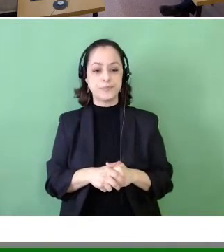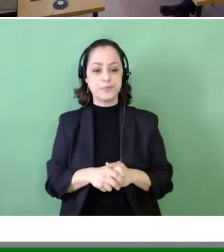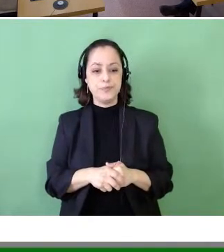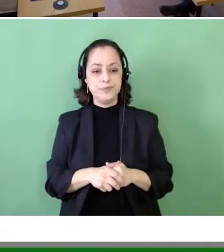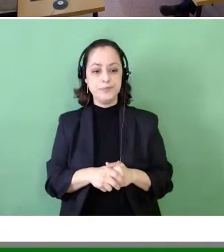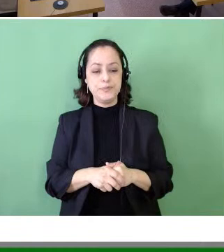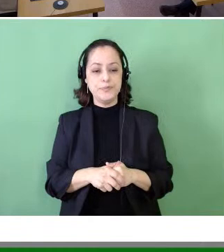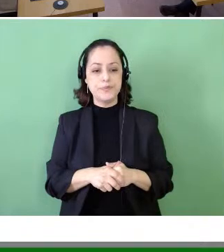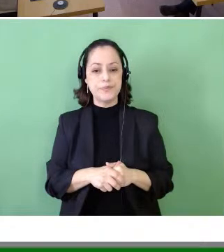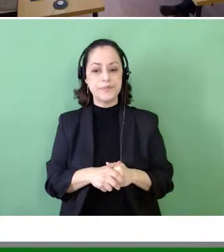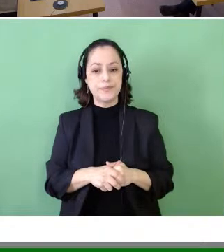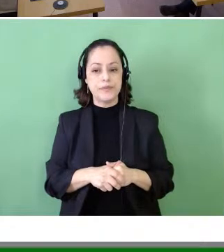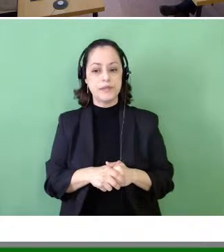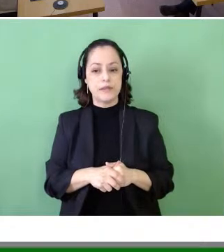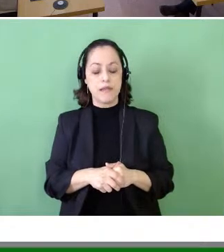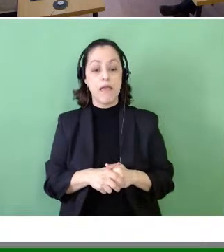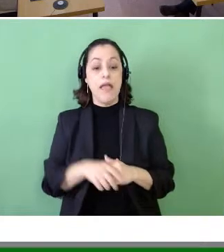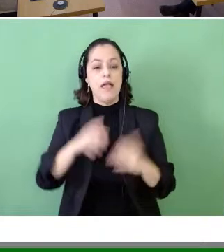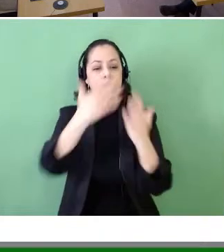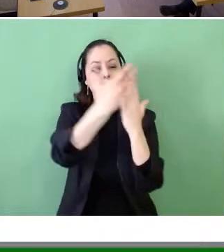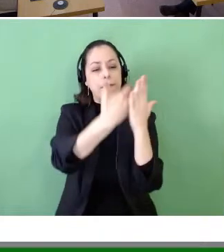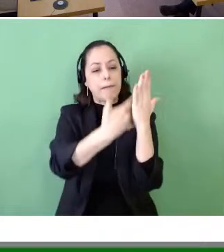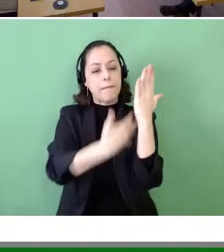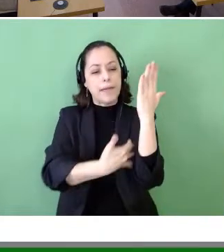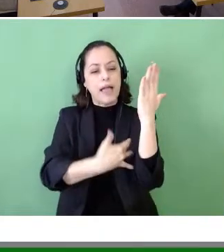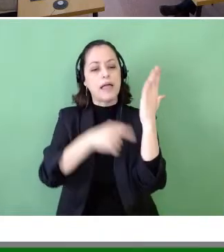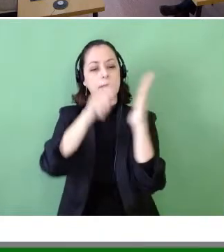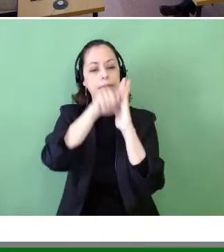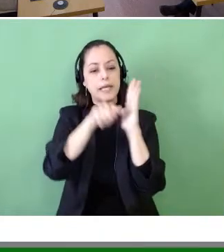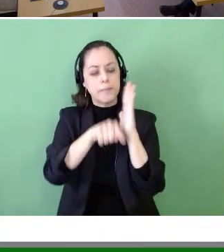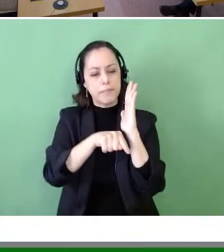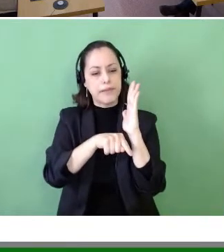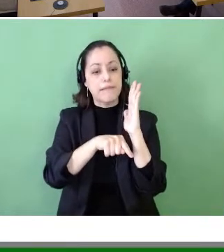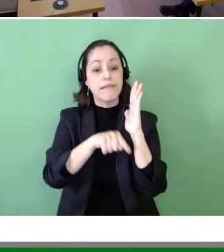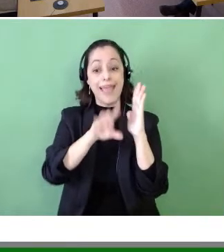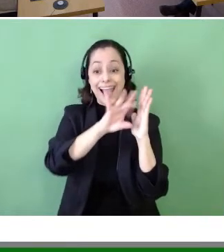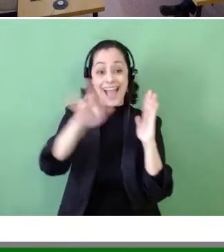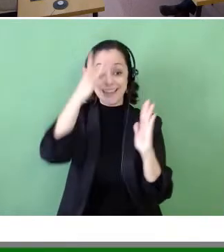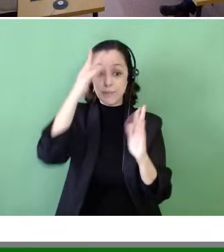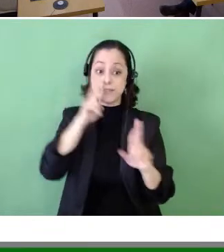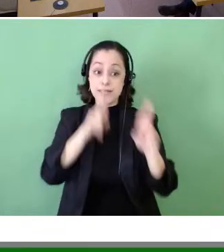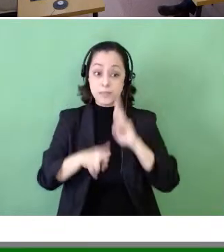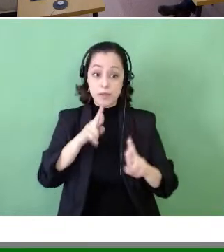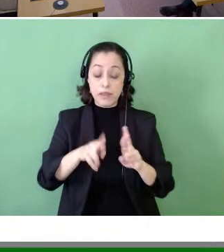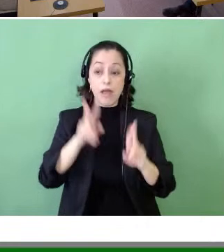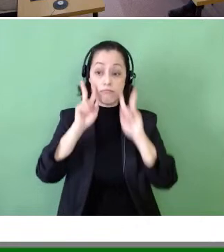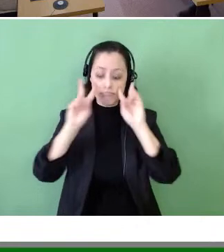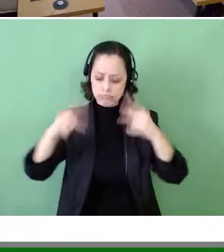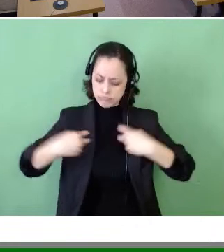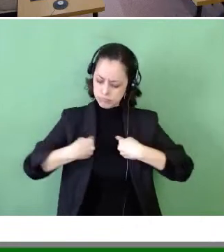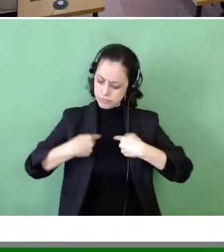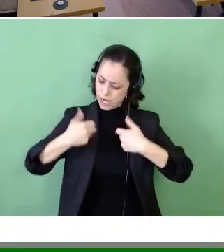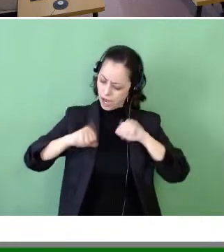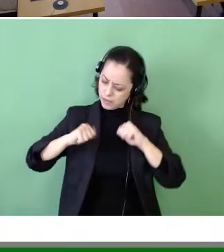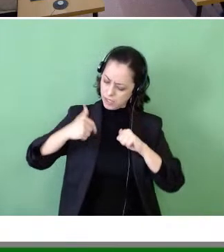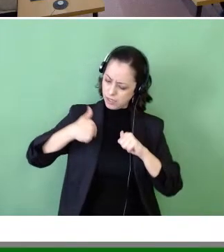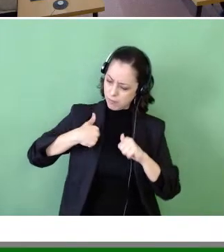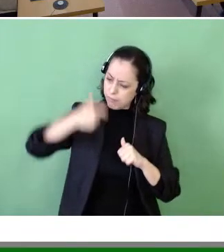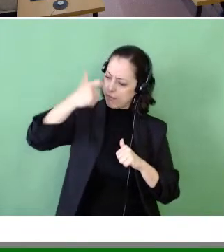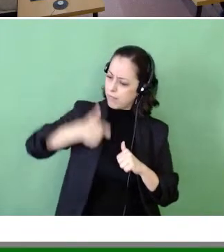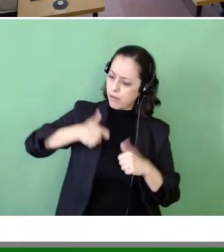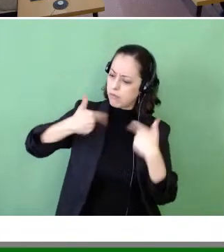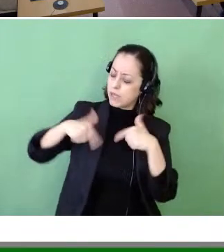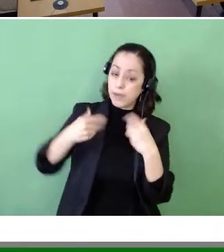investigación fue para ellos como un autoanálisis de su propia, de su propio trabajo. Entonces, les gustaron